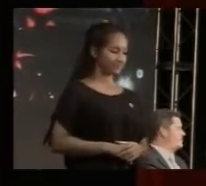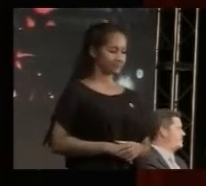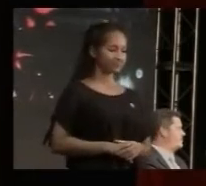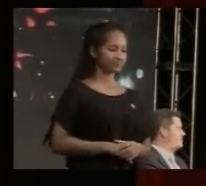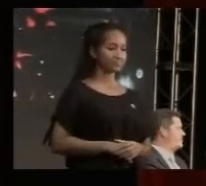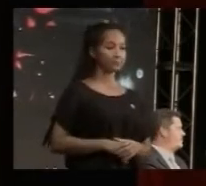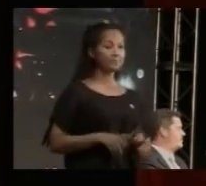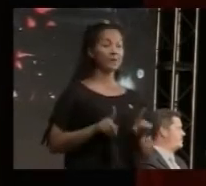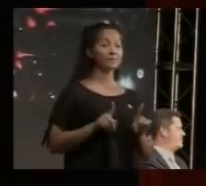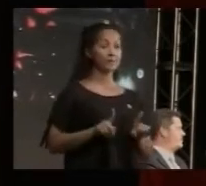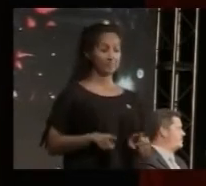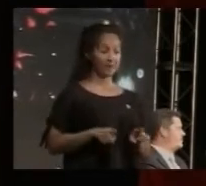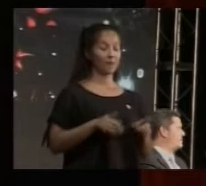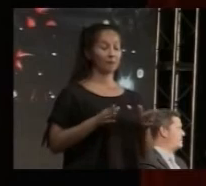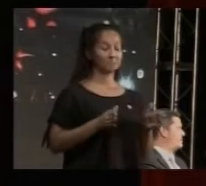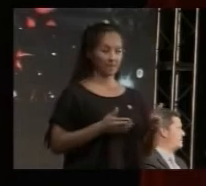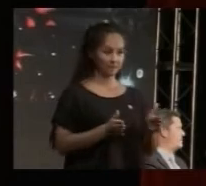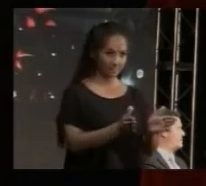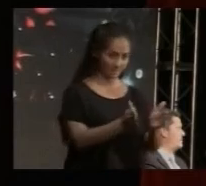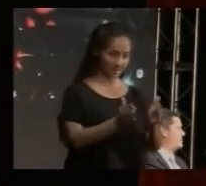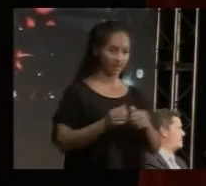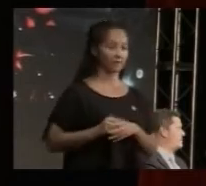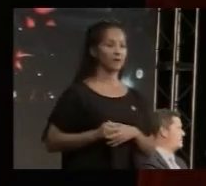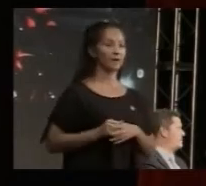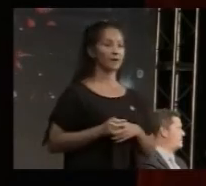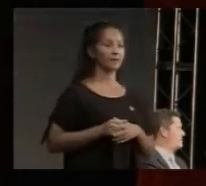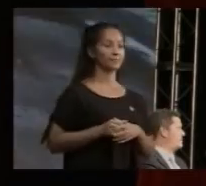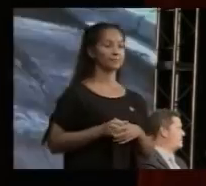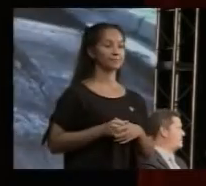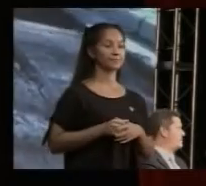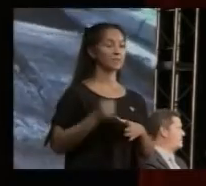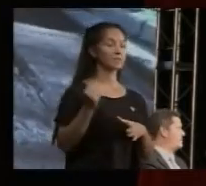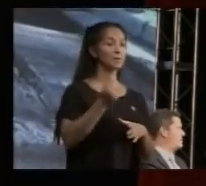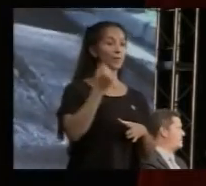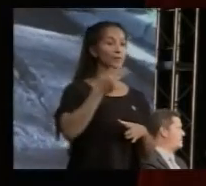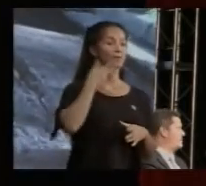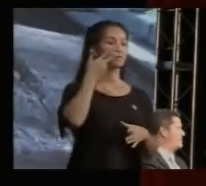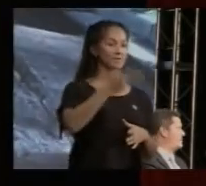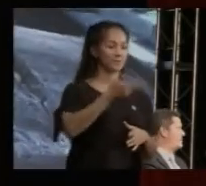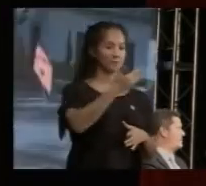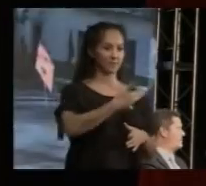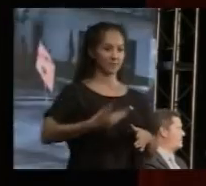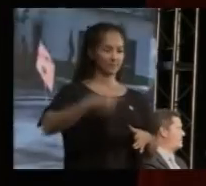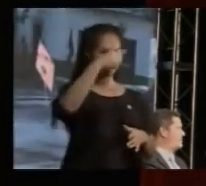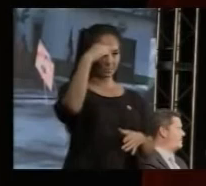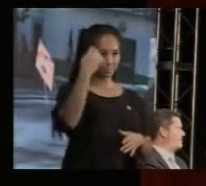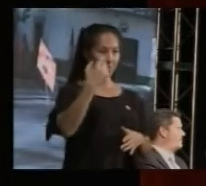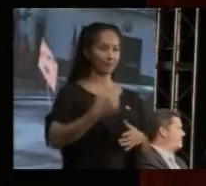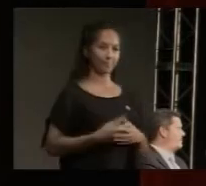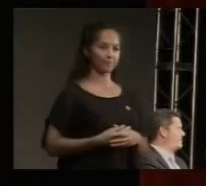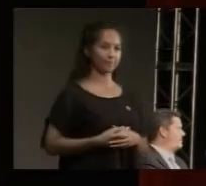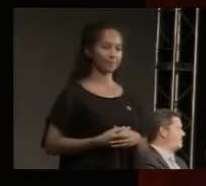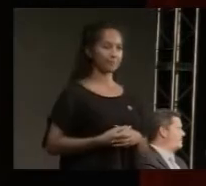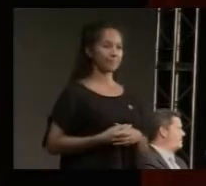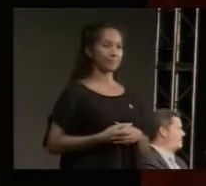Por supuesto que en esta materia vial quiero recalcar el esfuerzo del presidente de la Nación, que ya en la campaña electoral habló de que en su